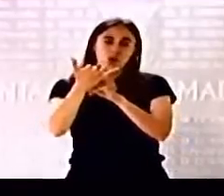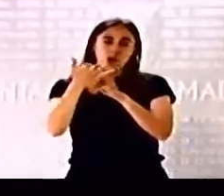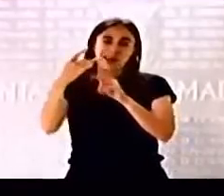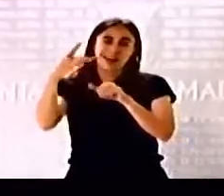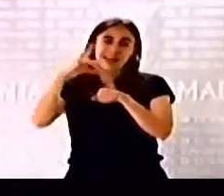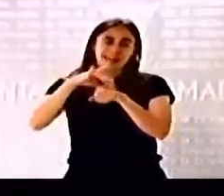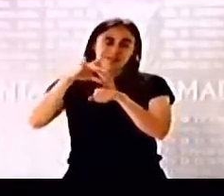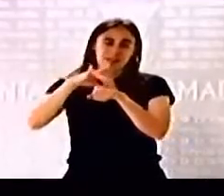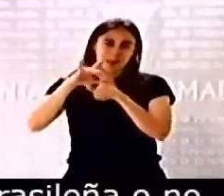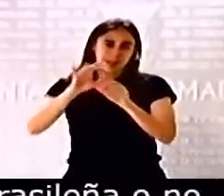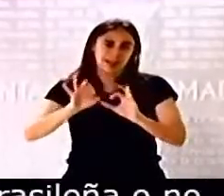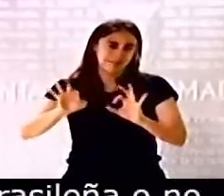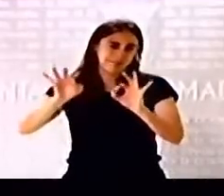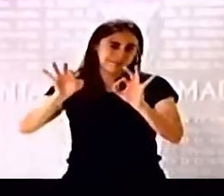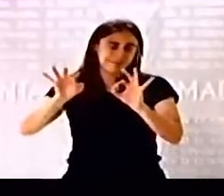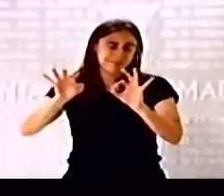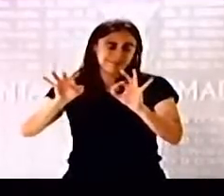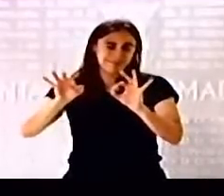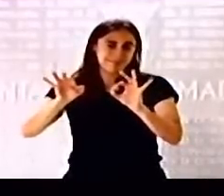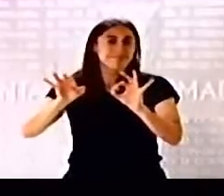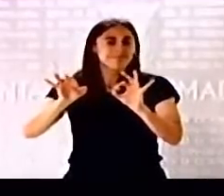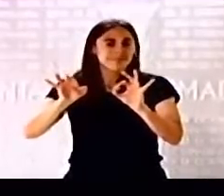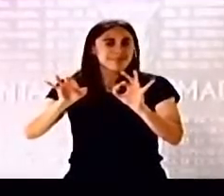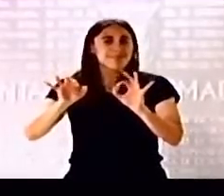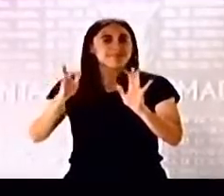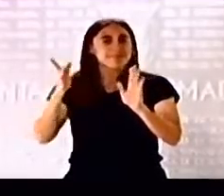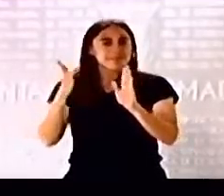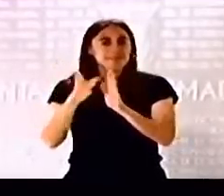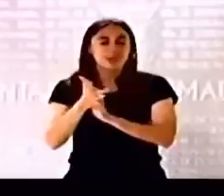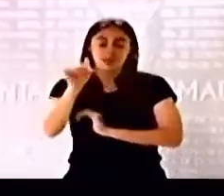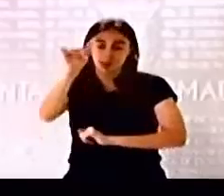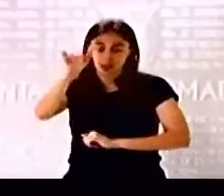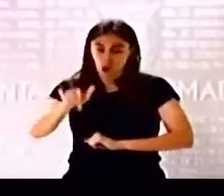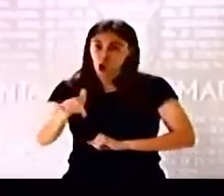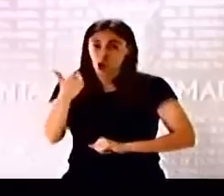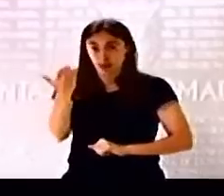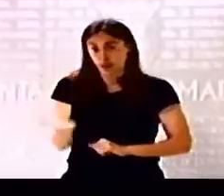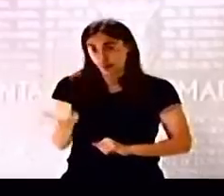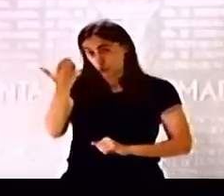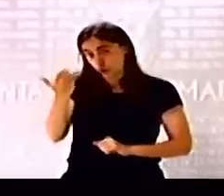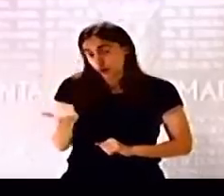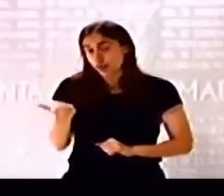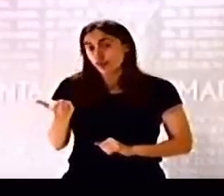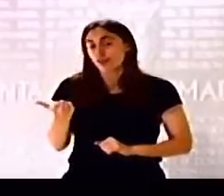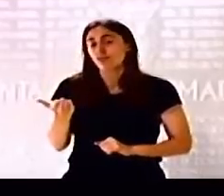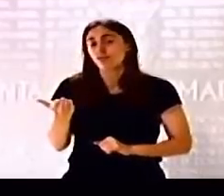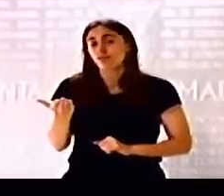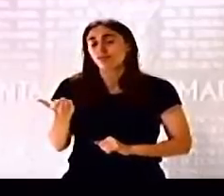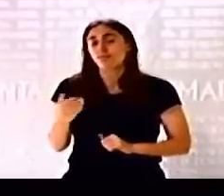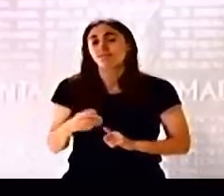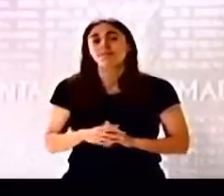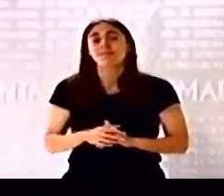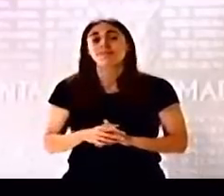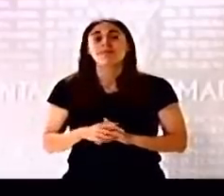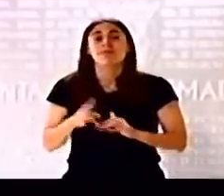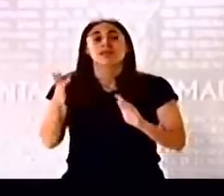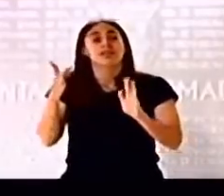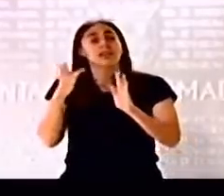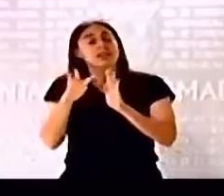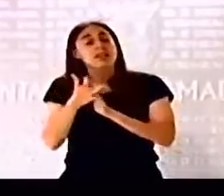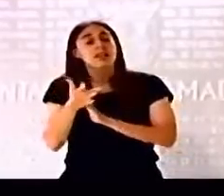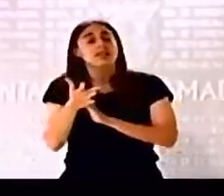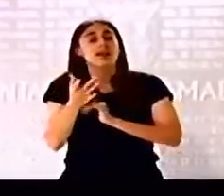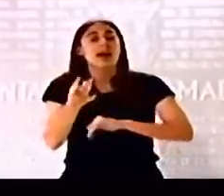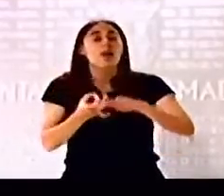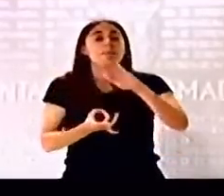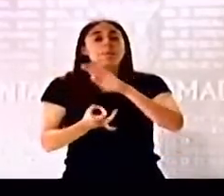epidemiológico que claramente ha señalado el día de hoy, que no obedece en exclusiva a